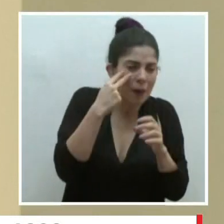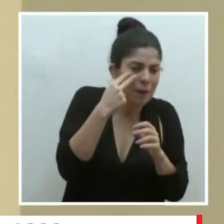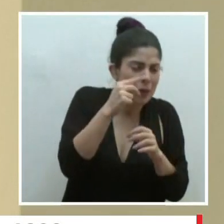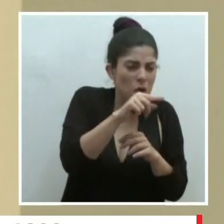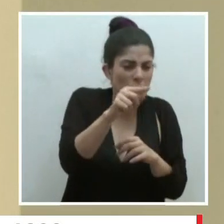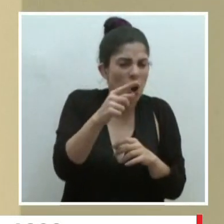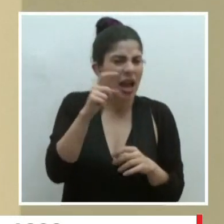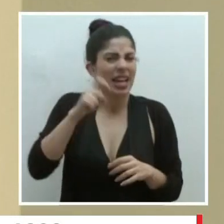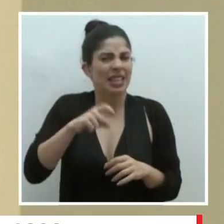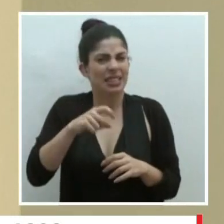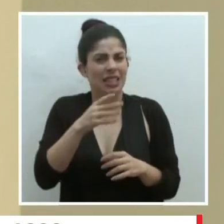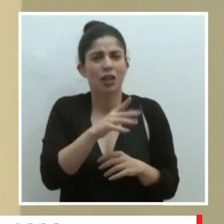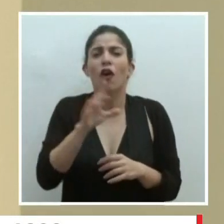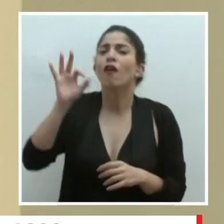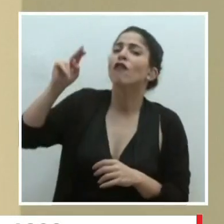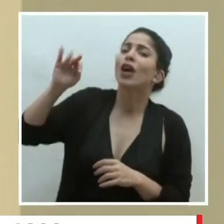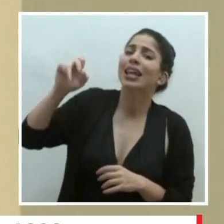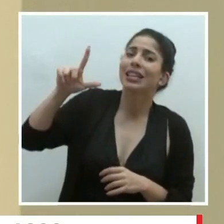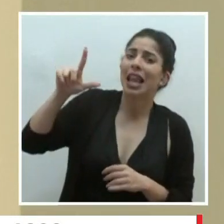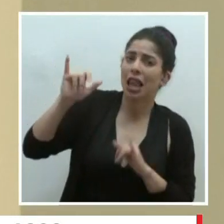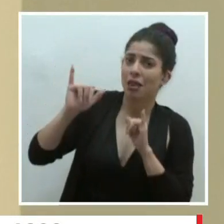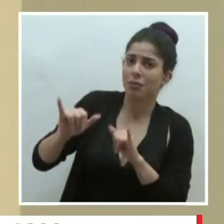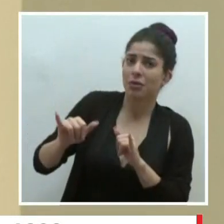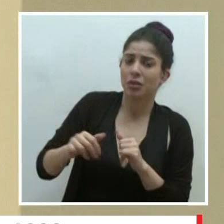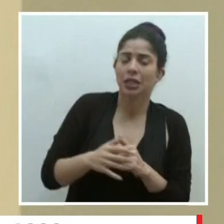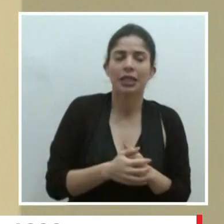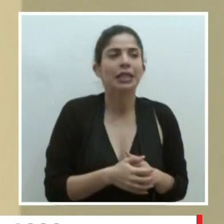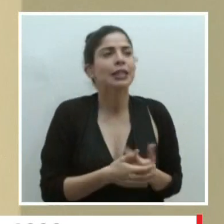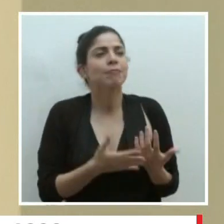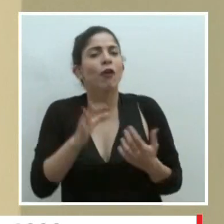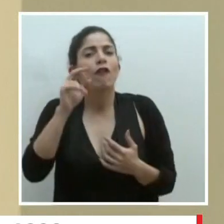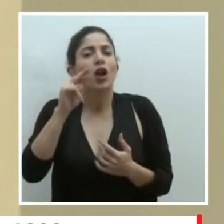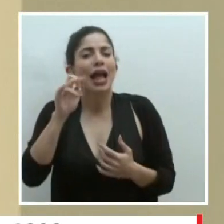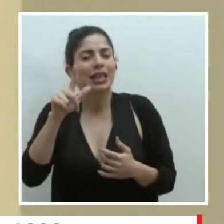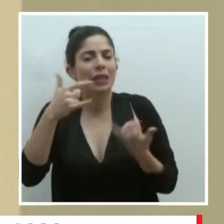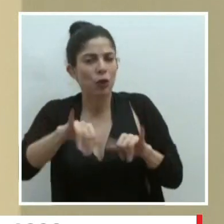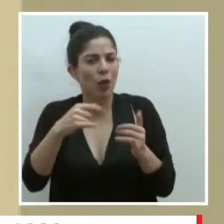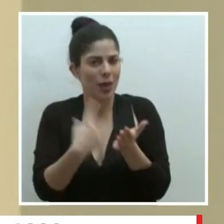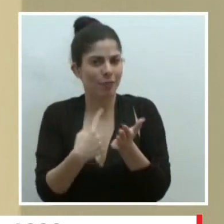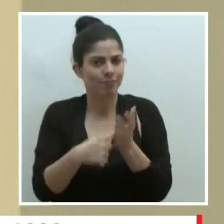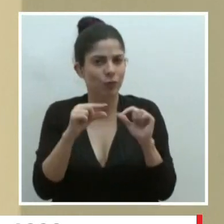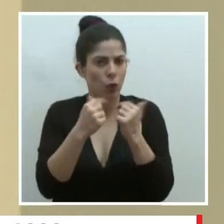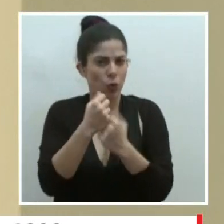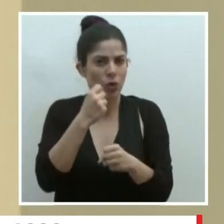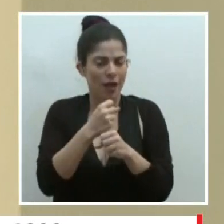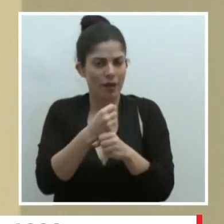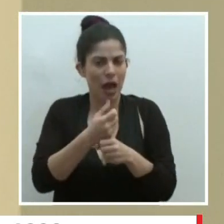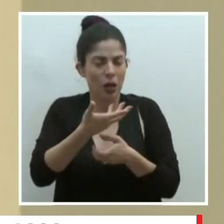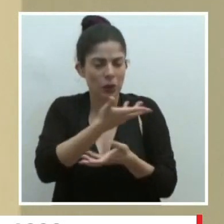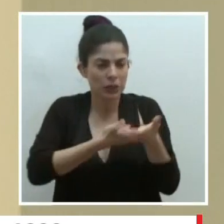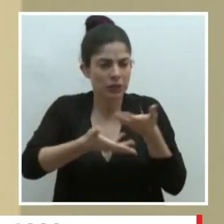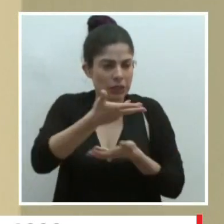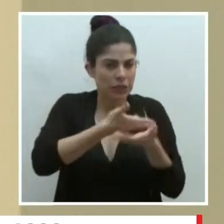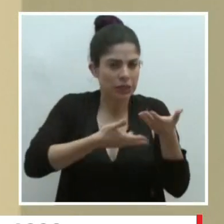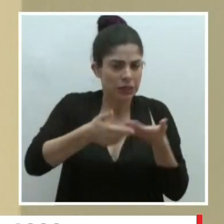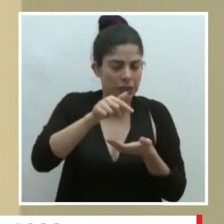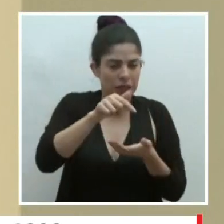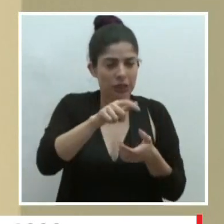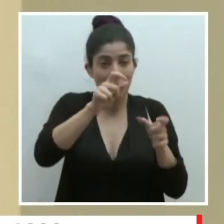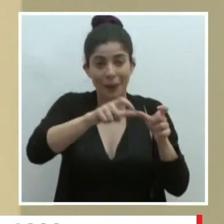como necesarios. Fonatel, perdón, Muchas sí lo mantienen. En Fonatel hay una discusión, un grupo de trabajo en el cual estamos